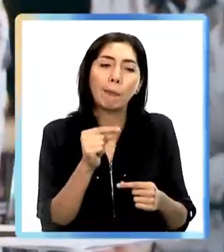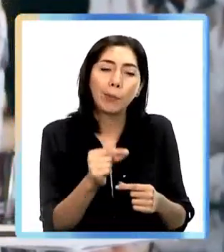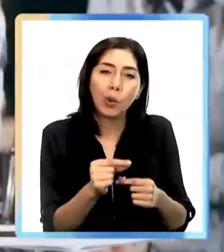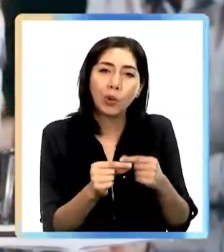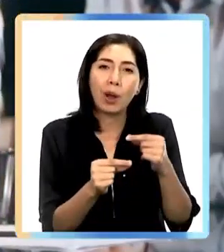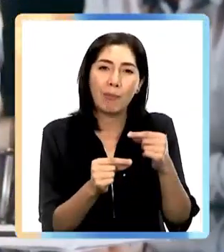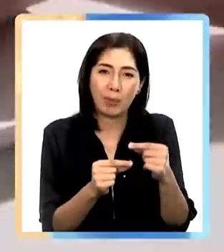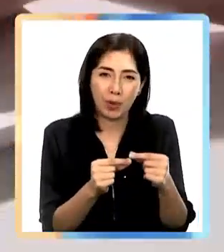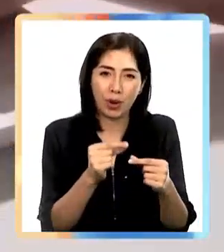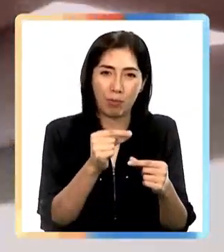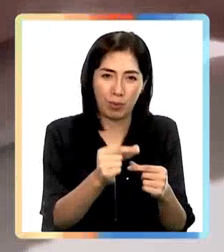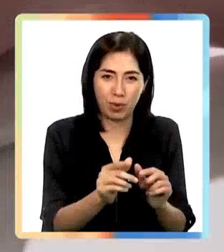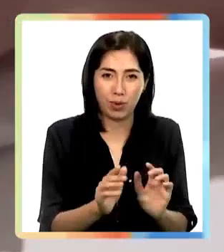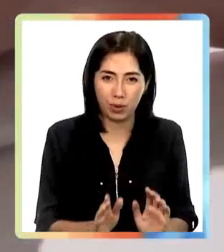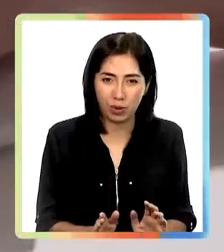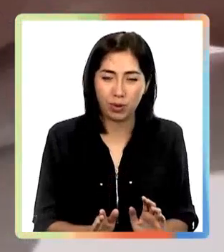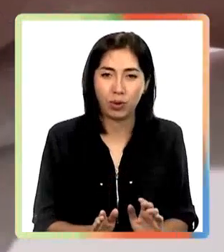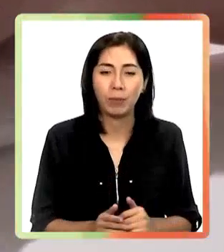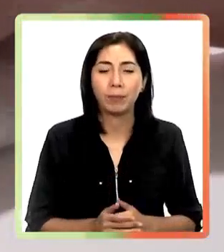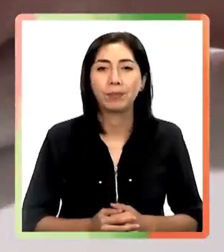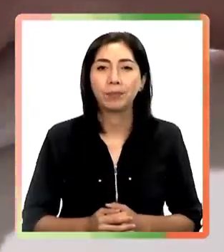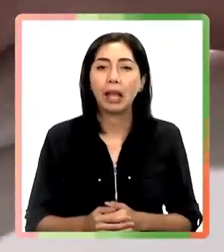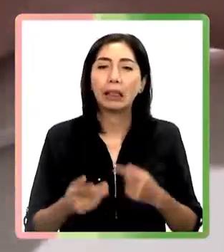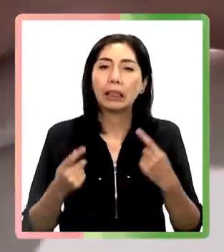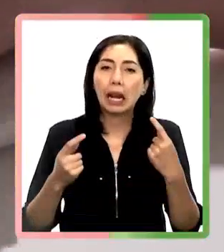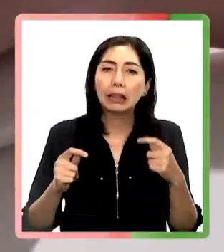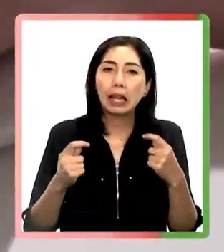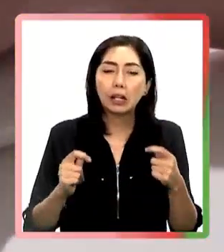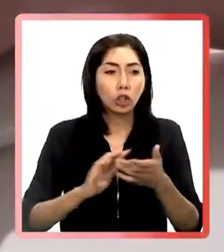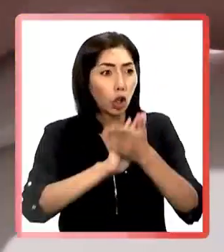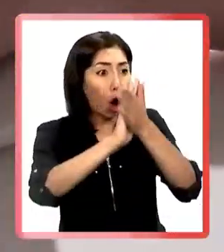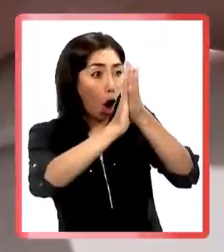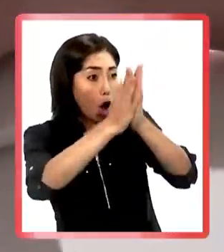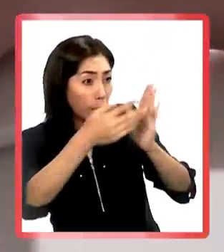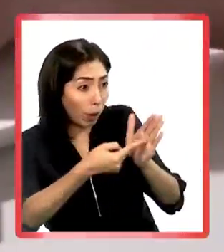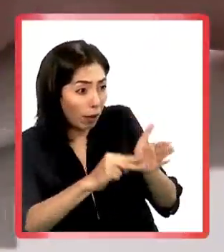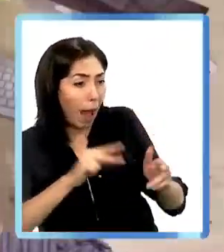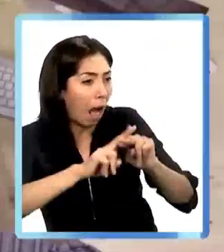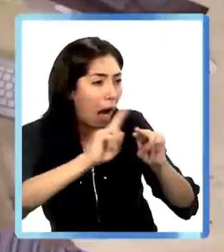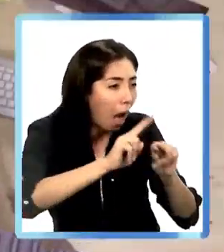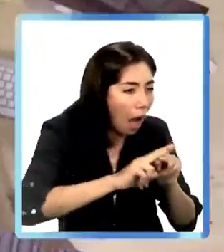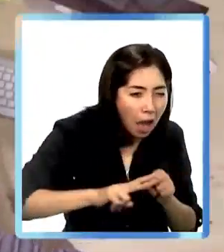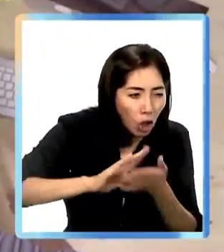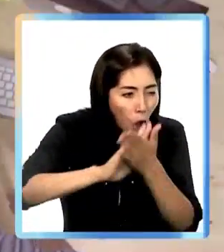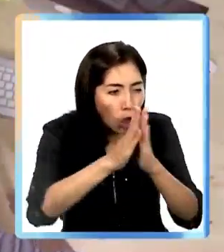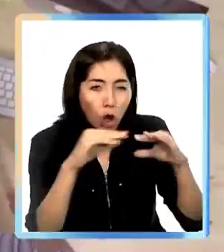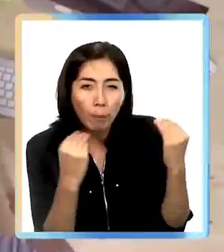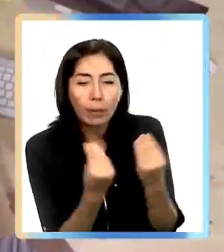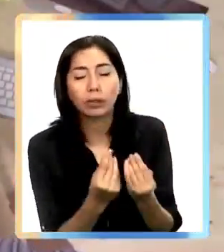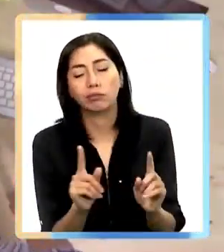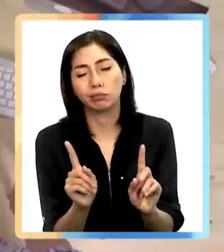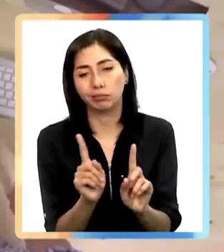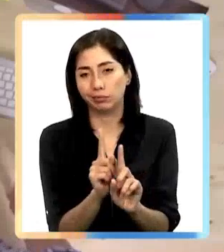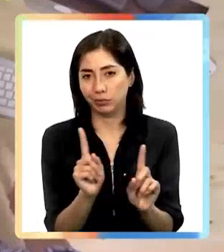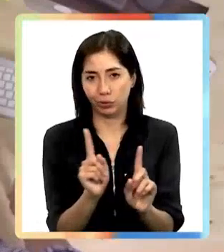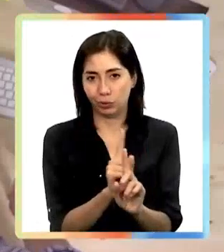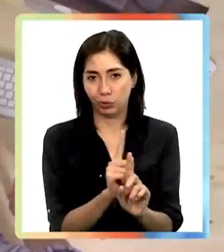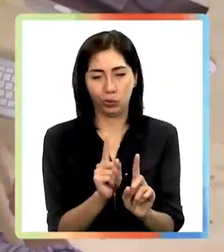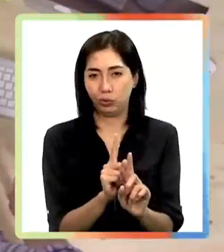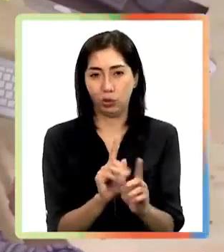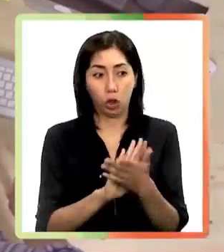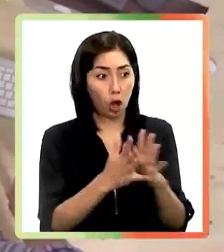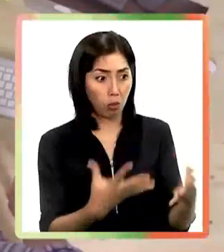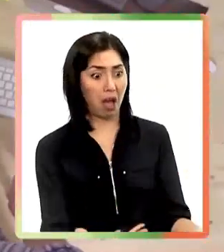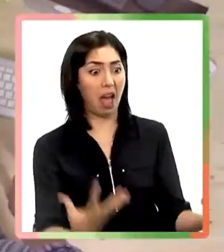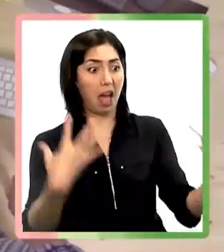progresiva, no tratar de resolver todas las cosas que estaban pendientes, no ocuparse